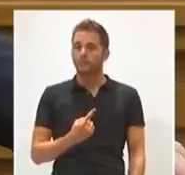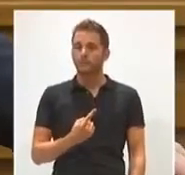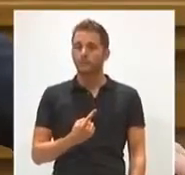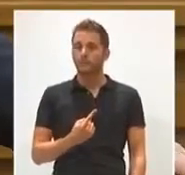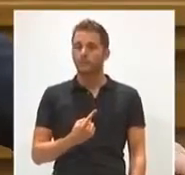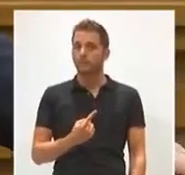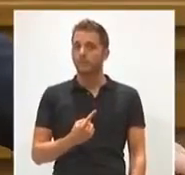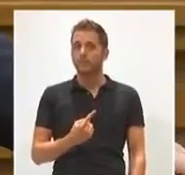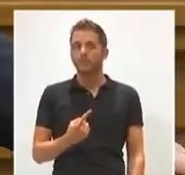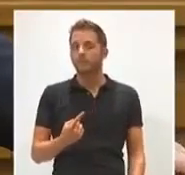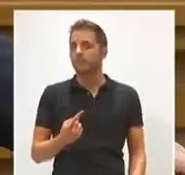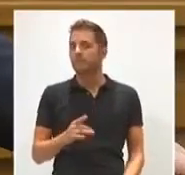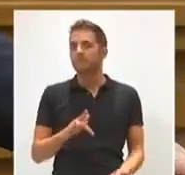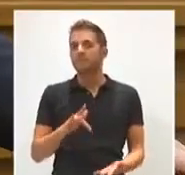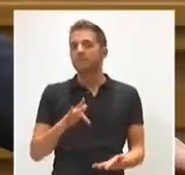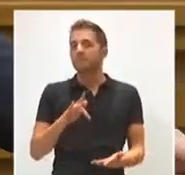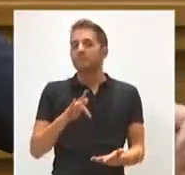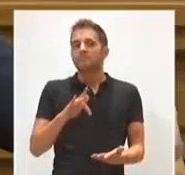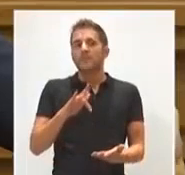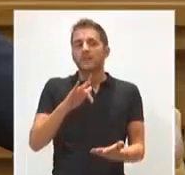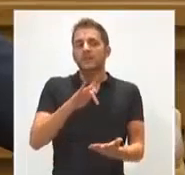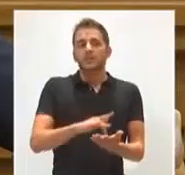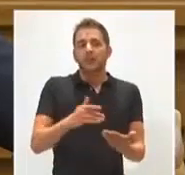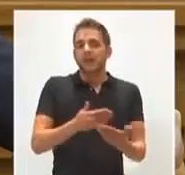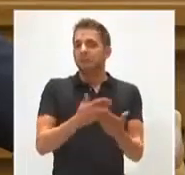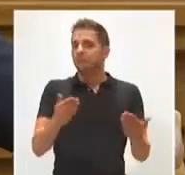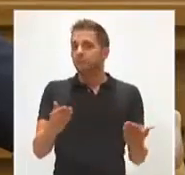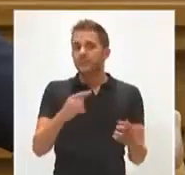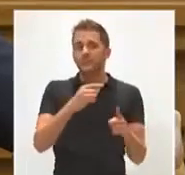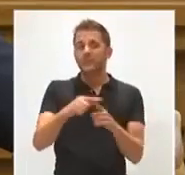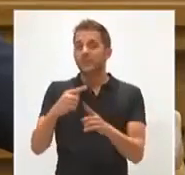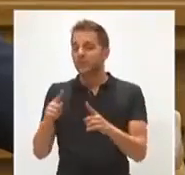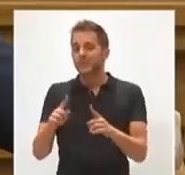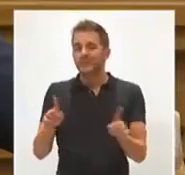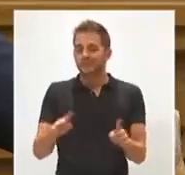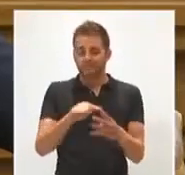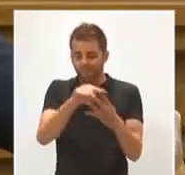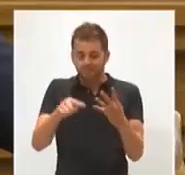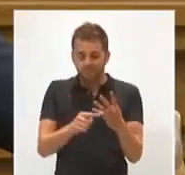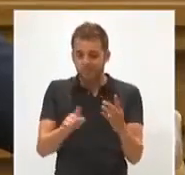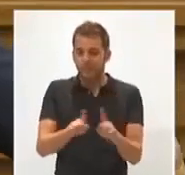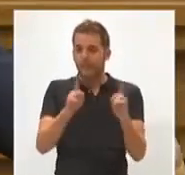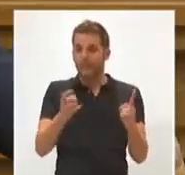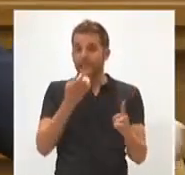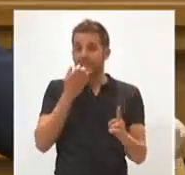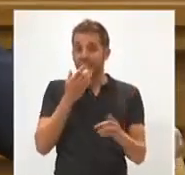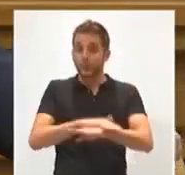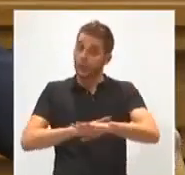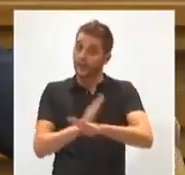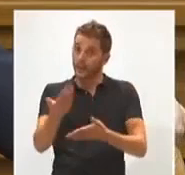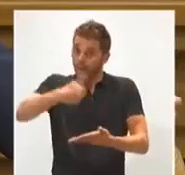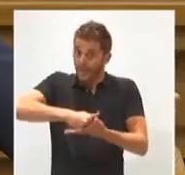que independientemente de cualquier otra consideración si lo que se le pide a un gobierno es poner dinero y recursos